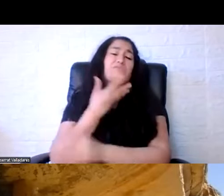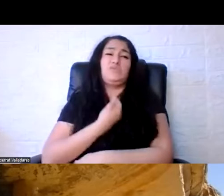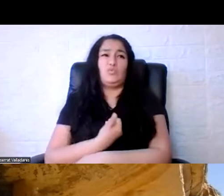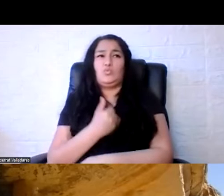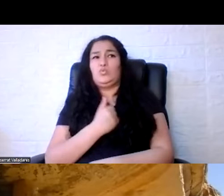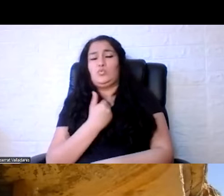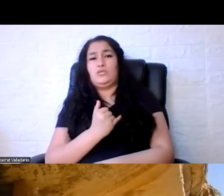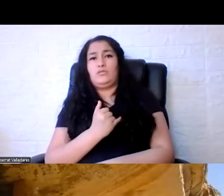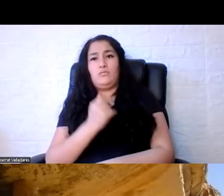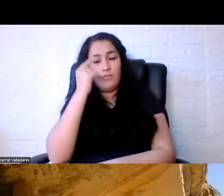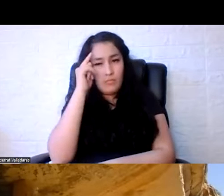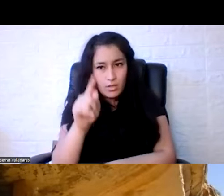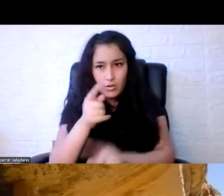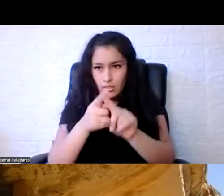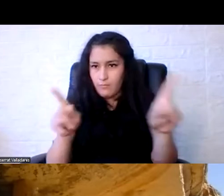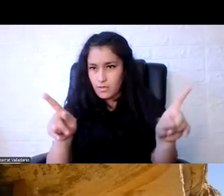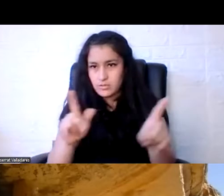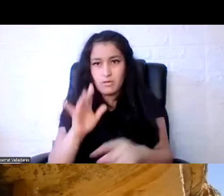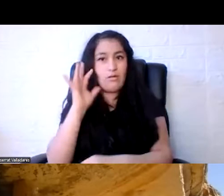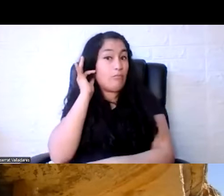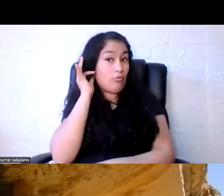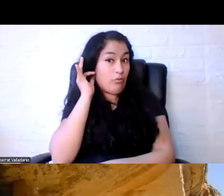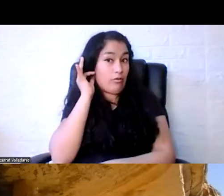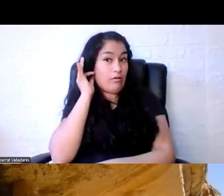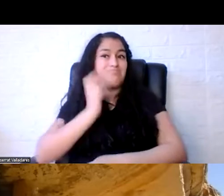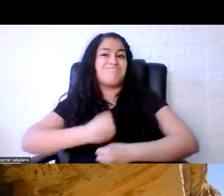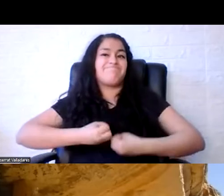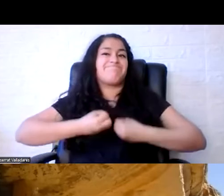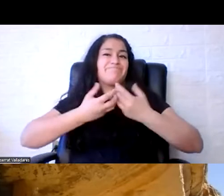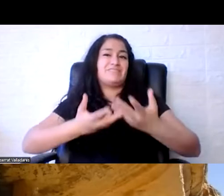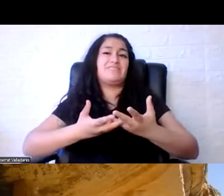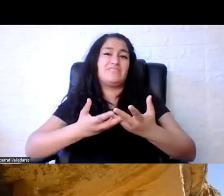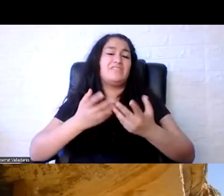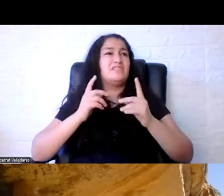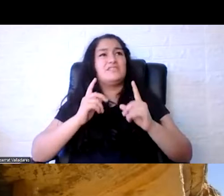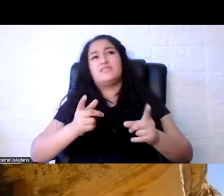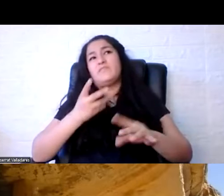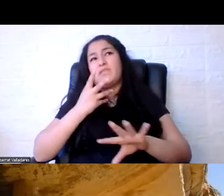Pero las mujeres señalaban un acoso sexual sistemático.